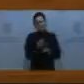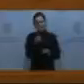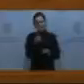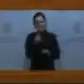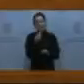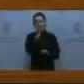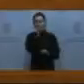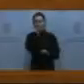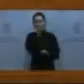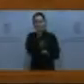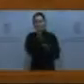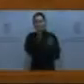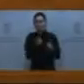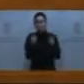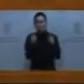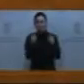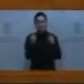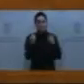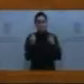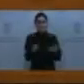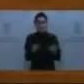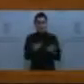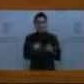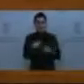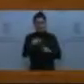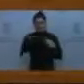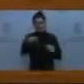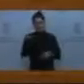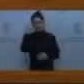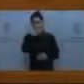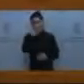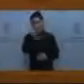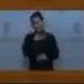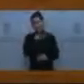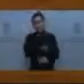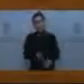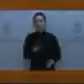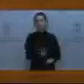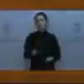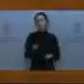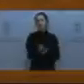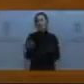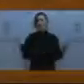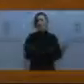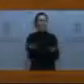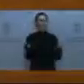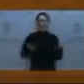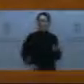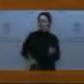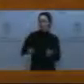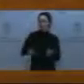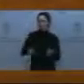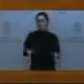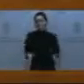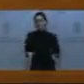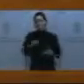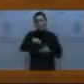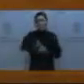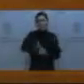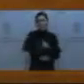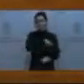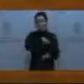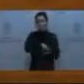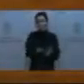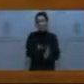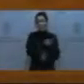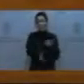desconfiar. Yo estoy con usted en esa desconfianza y no está nunca de más reiterar la urgencia y la importancia. No ya del prerrománico en sí, del que he venido describiendo